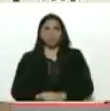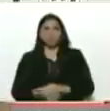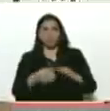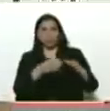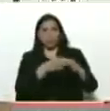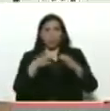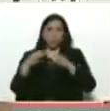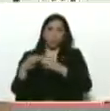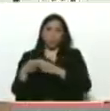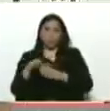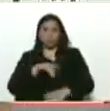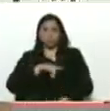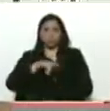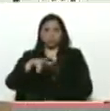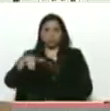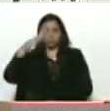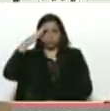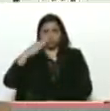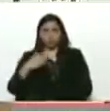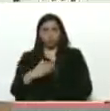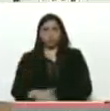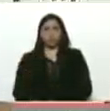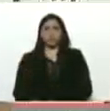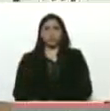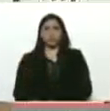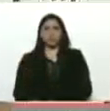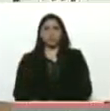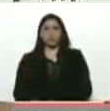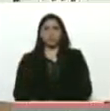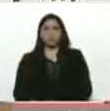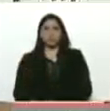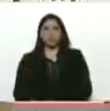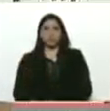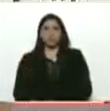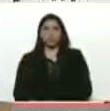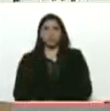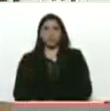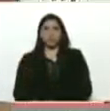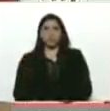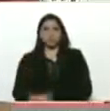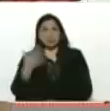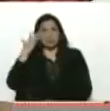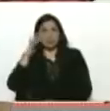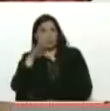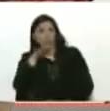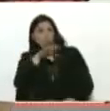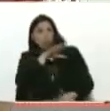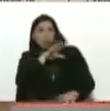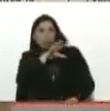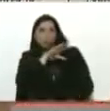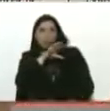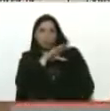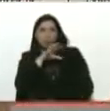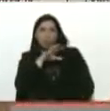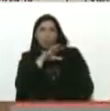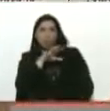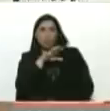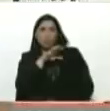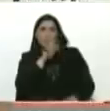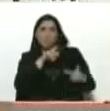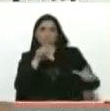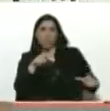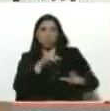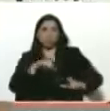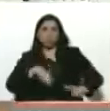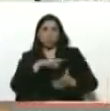equipamiento de la aviación militar y tratado de sobornar a oficiales de la Fuerza Armada Nacional Bolivariana. Así